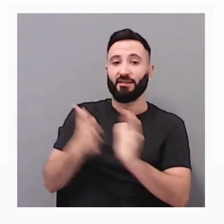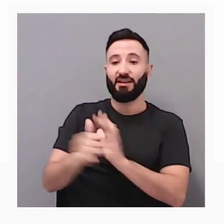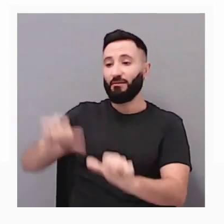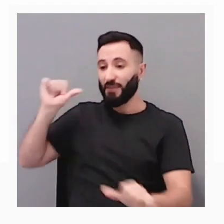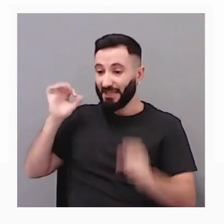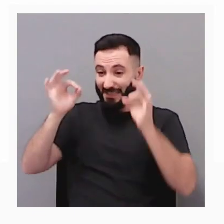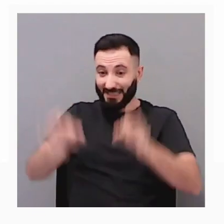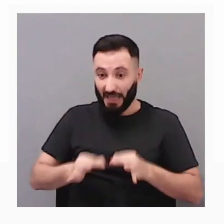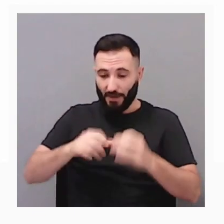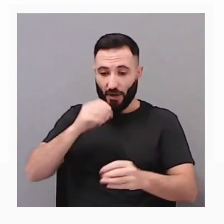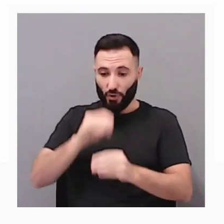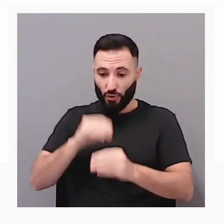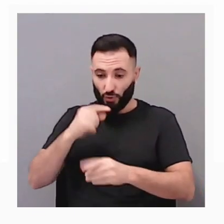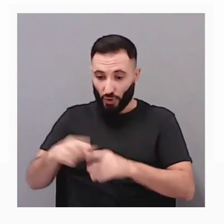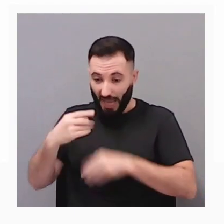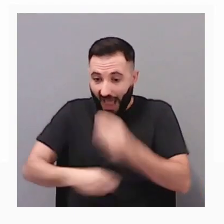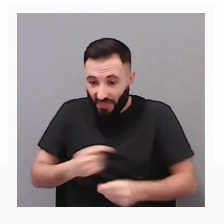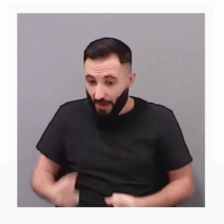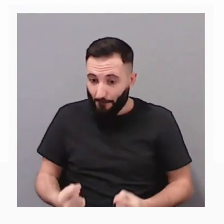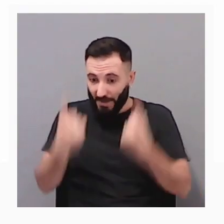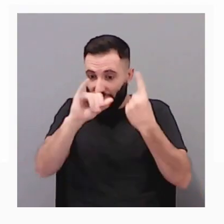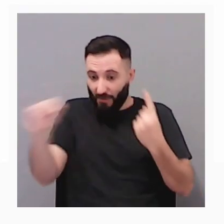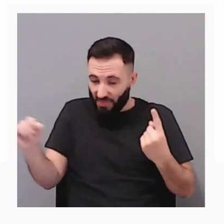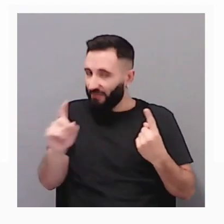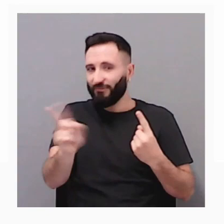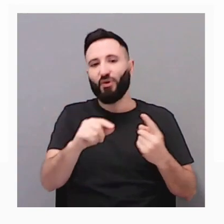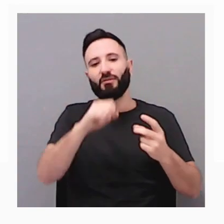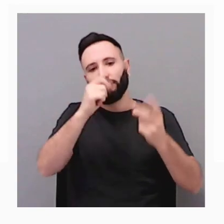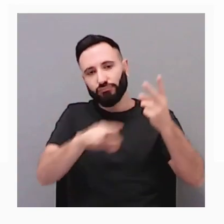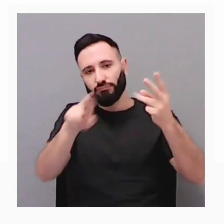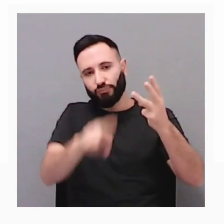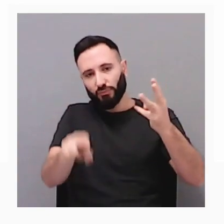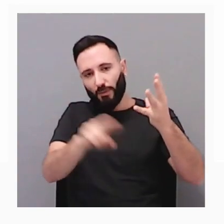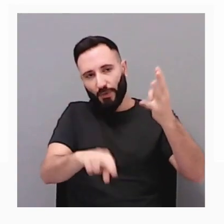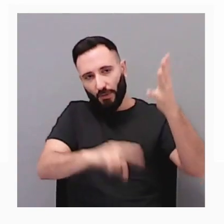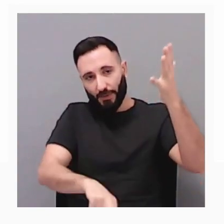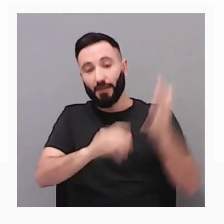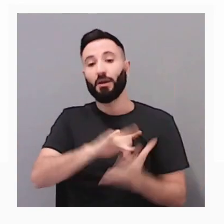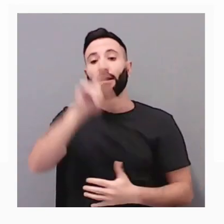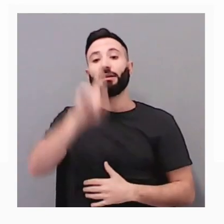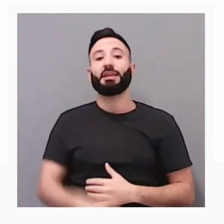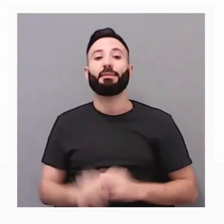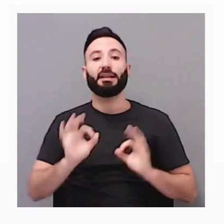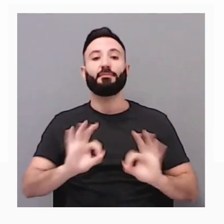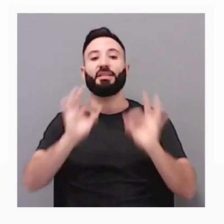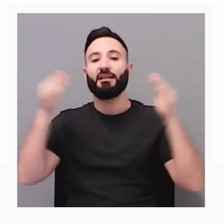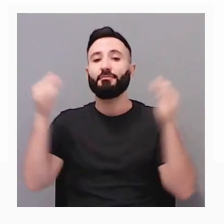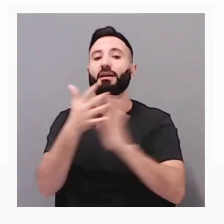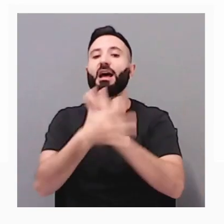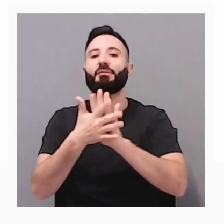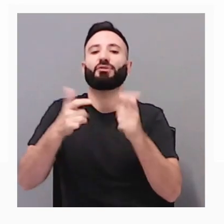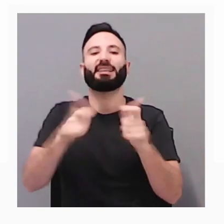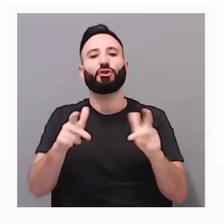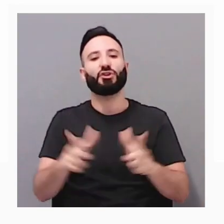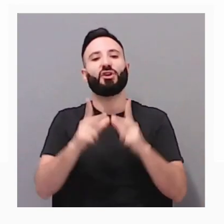primera. Nos preocupa profundamente también la magnitud que esta brecha tiene en los sectores sociales más